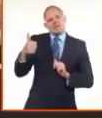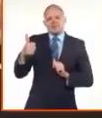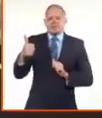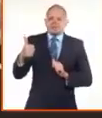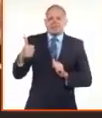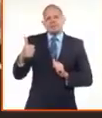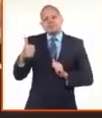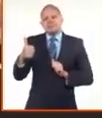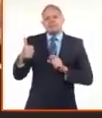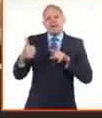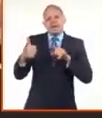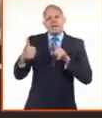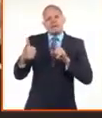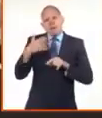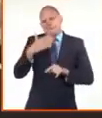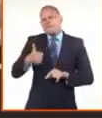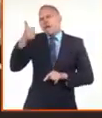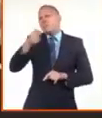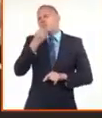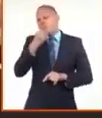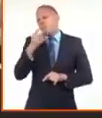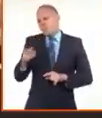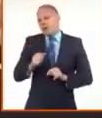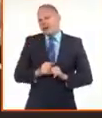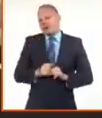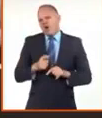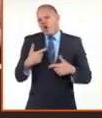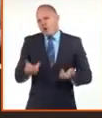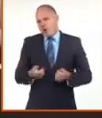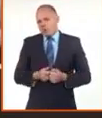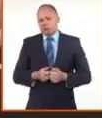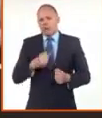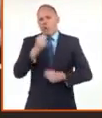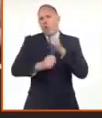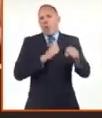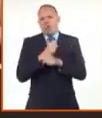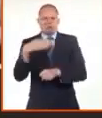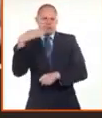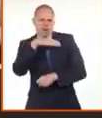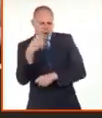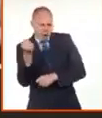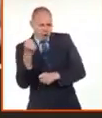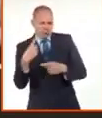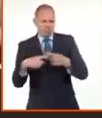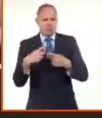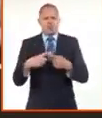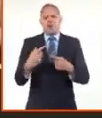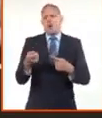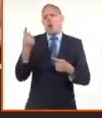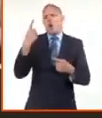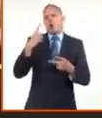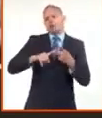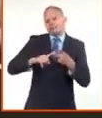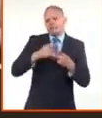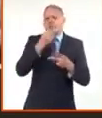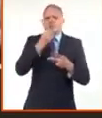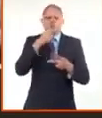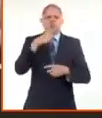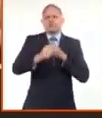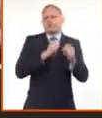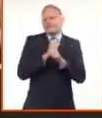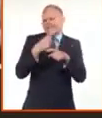las tecnologías, haciéndolo más innovador, plataformas como servicio, a buscar formas de que la contratación